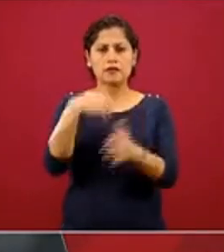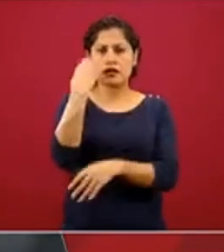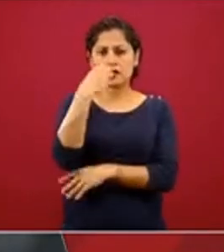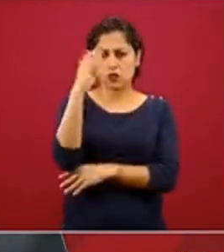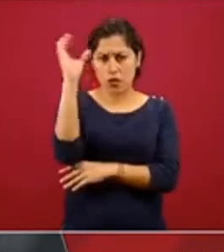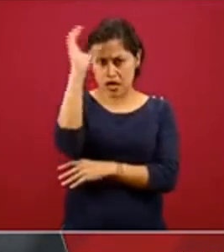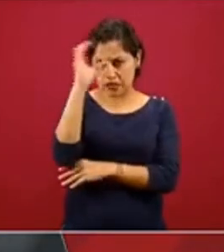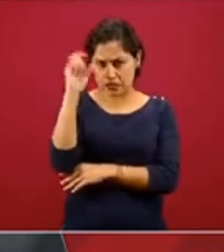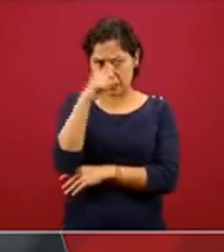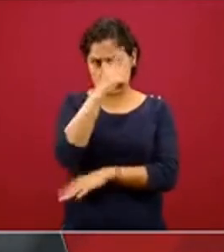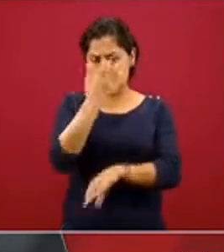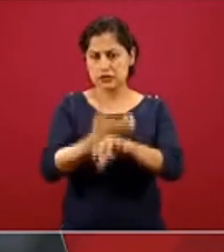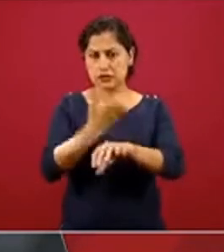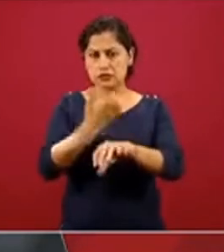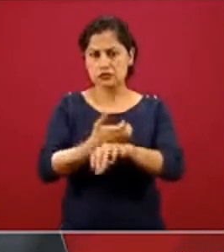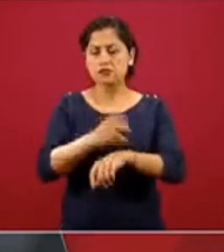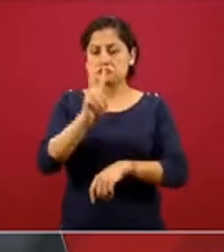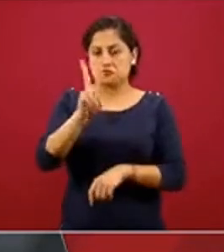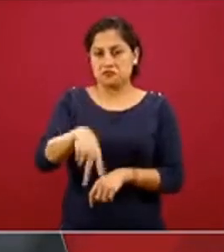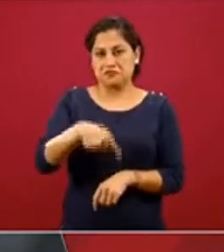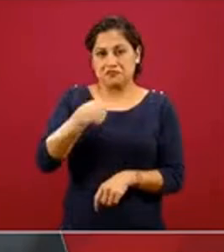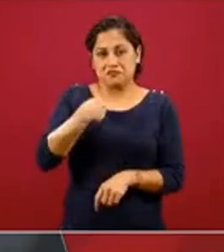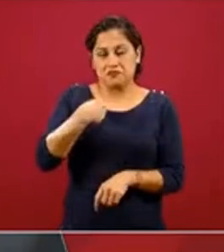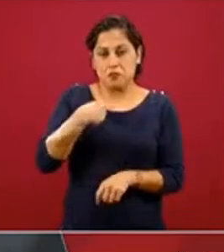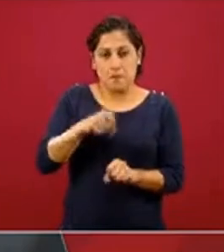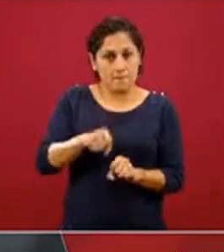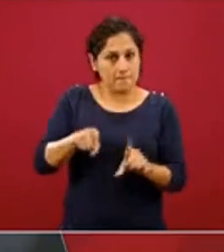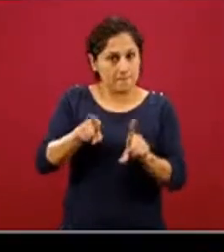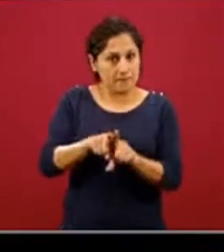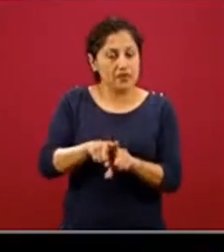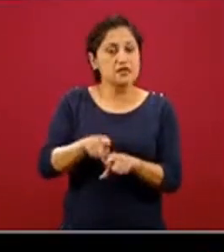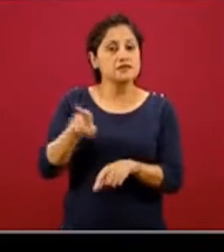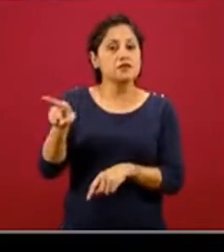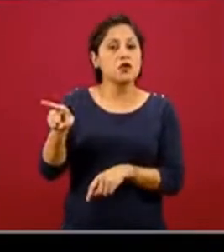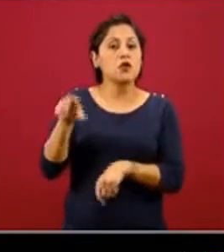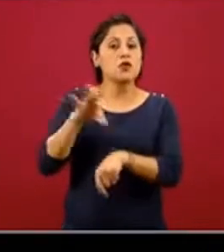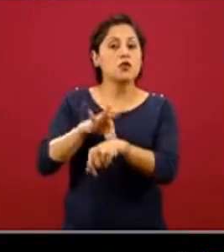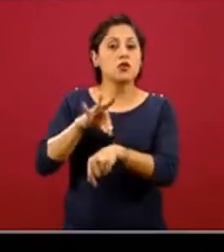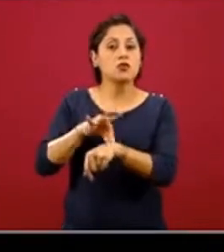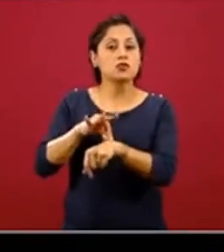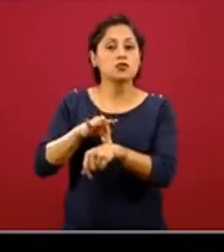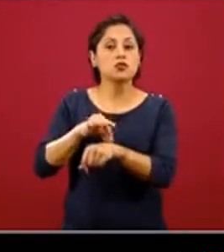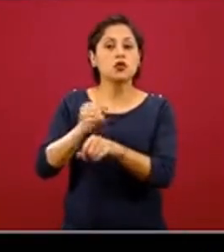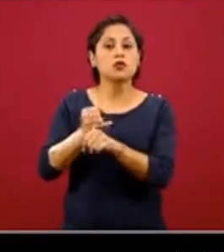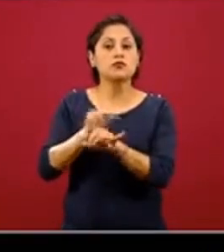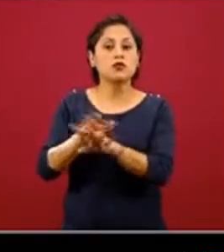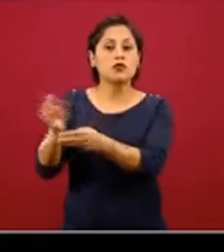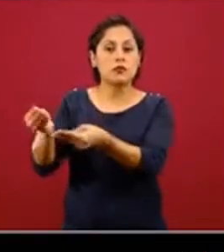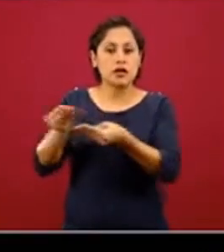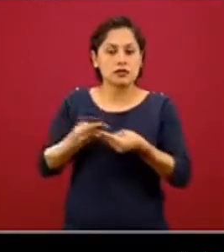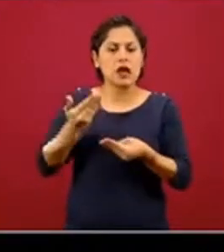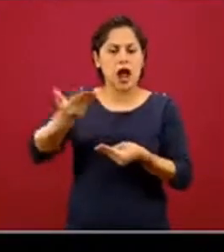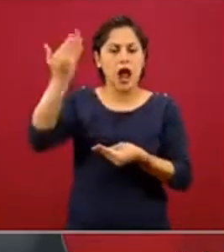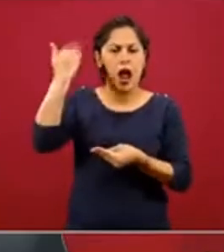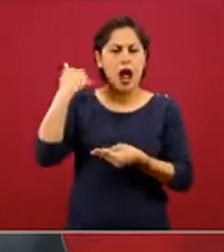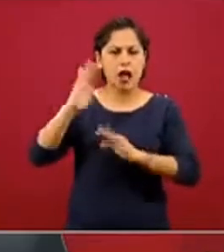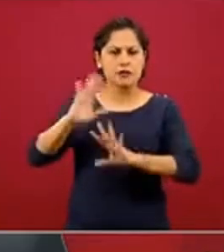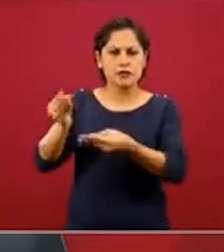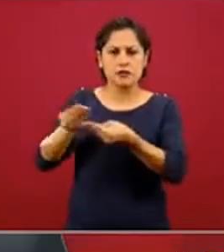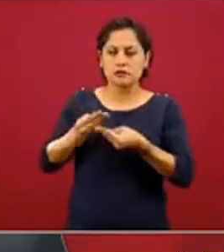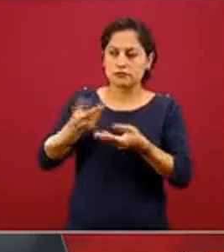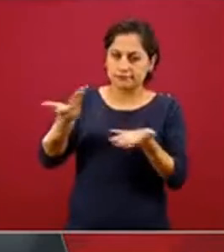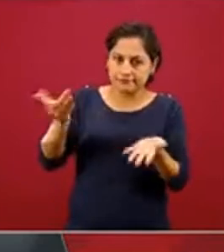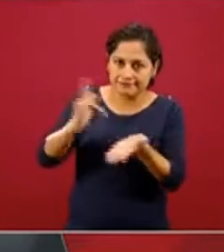Unidos. De hecho, tengo el privilegio de que el propio doctor me mandó su artículo un par de días antes de la publicación, cosa que le